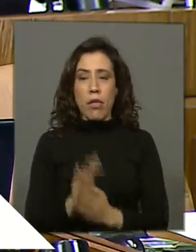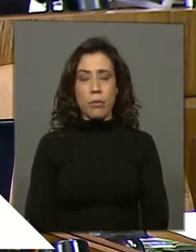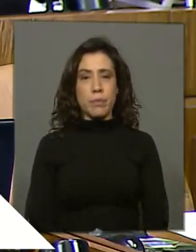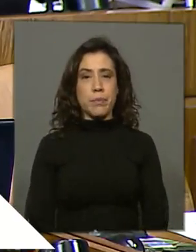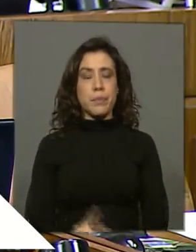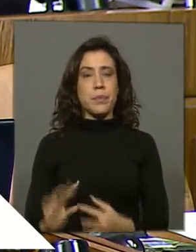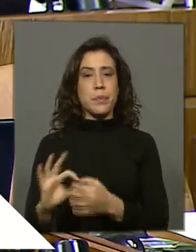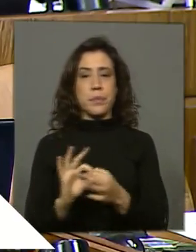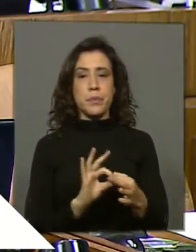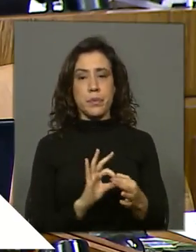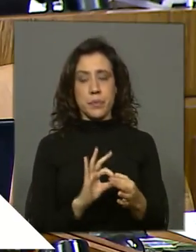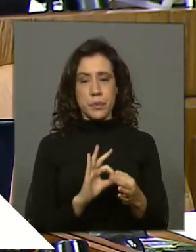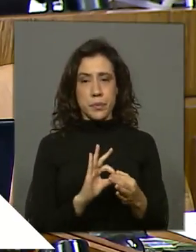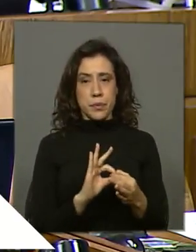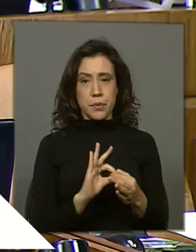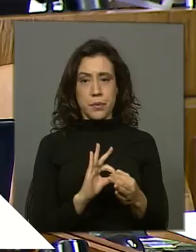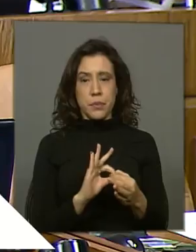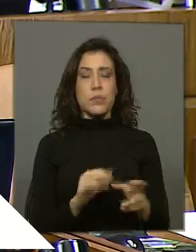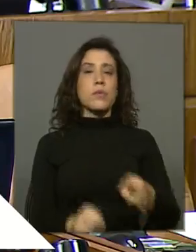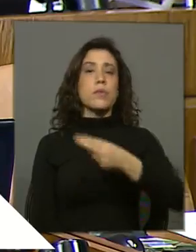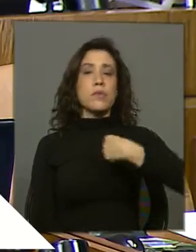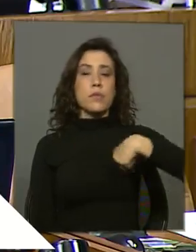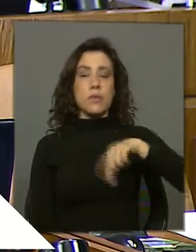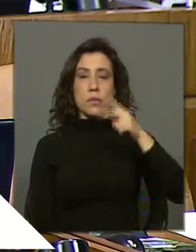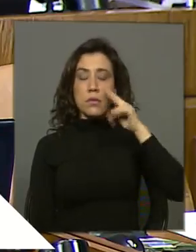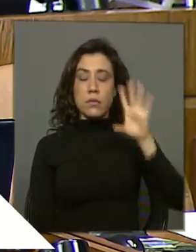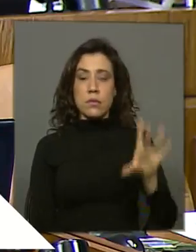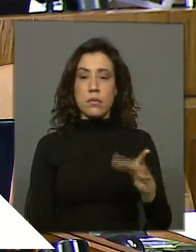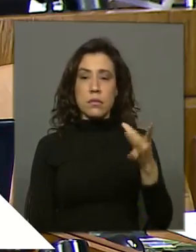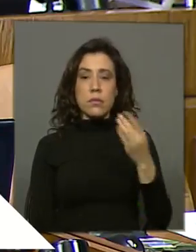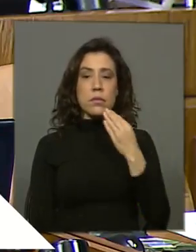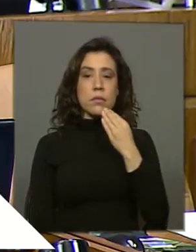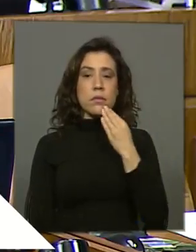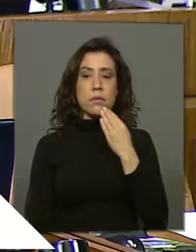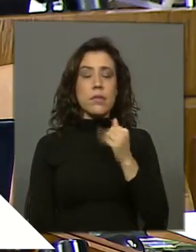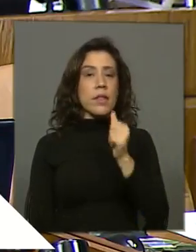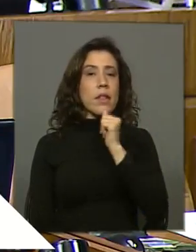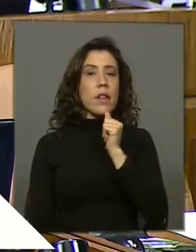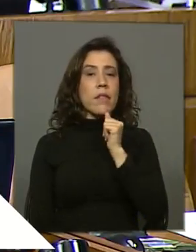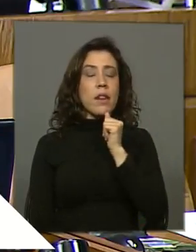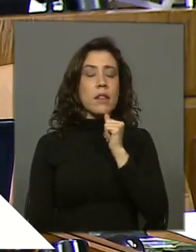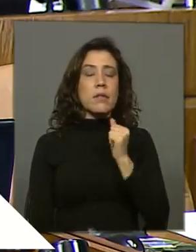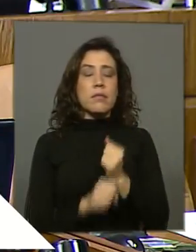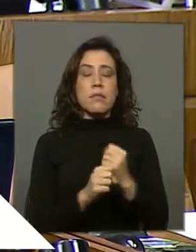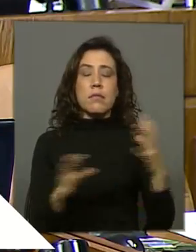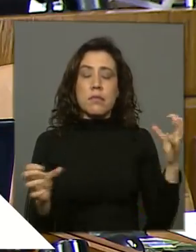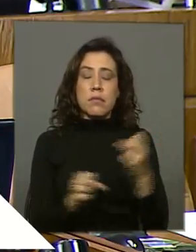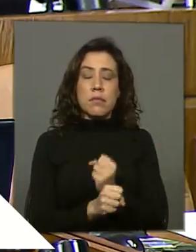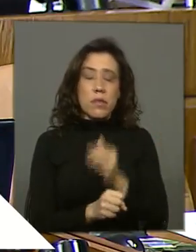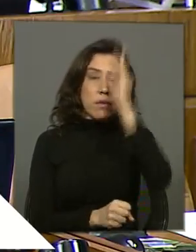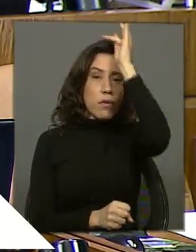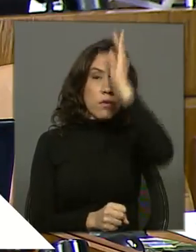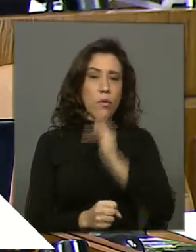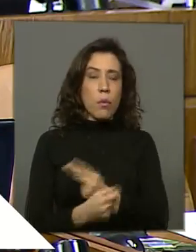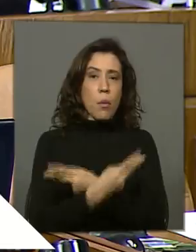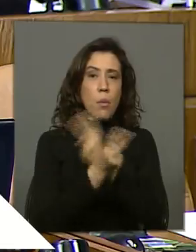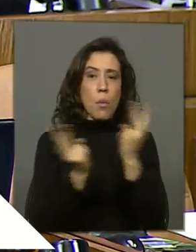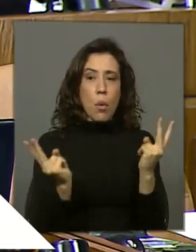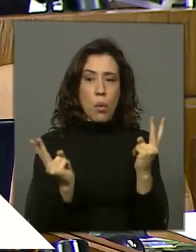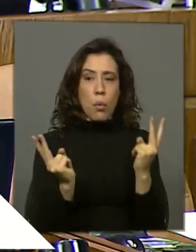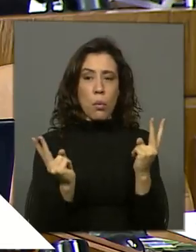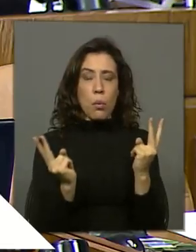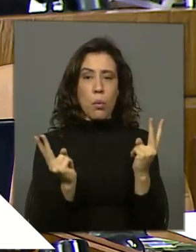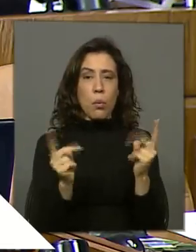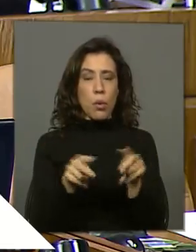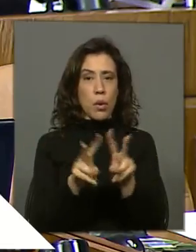consecuencia presidente nosotros advertimos también falta de proactividad de funcionarios públicos respecto de esta